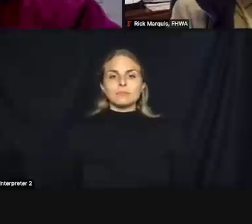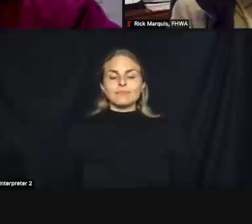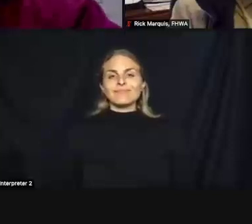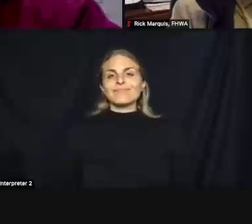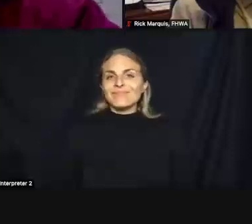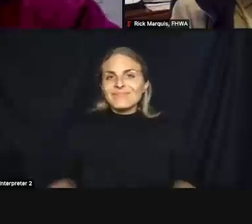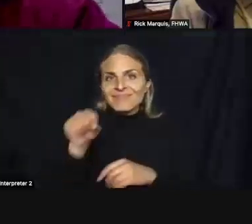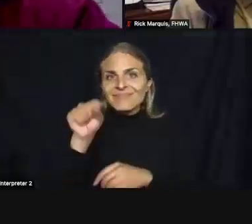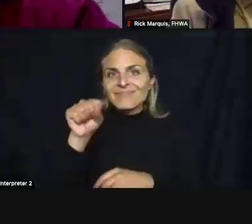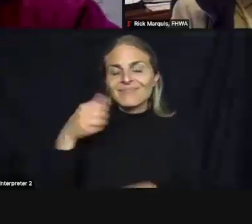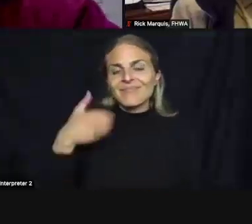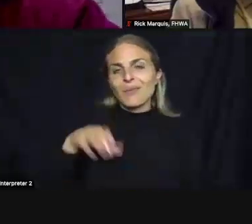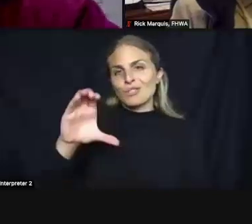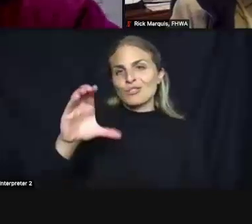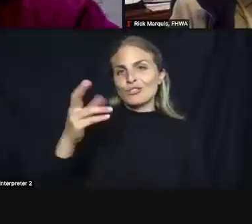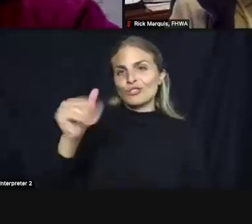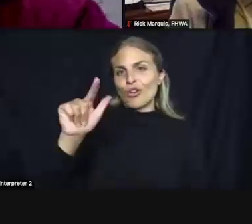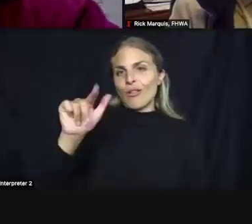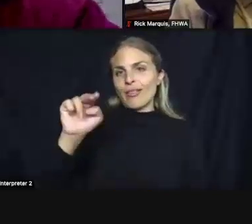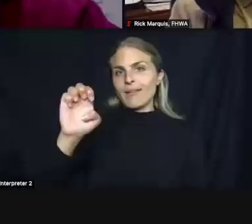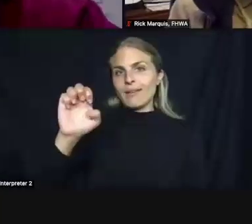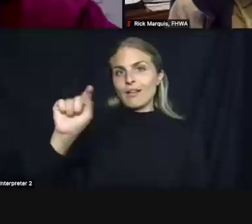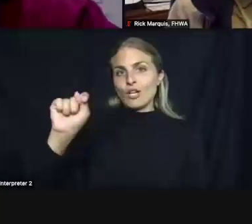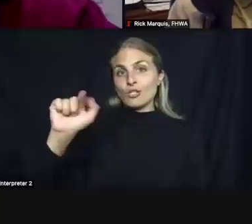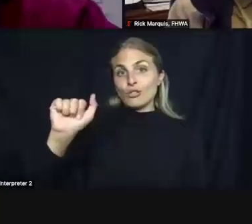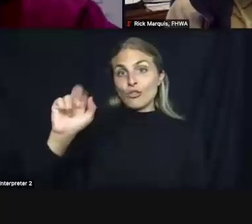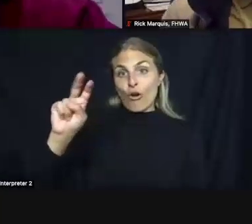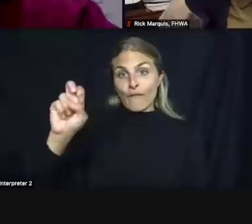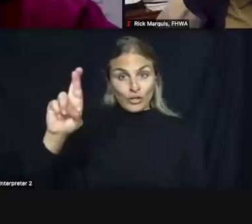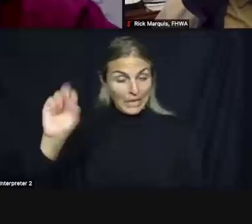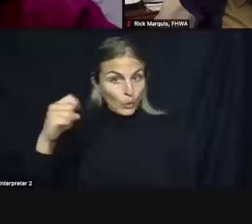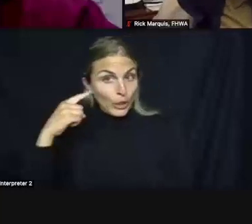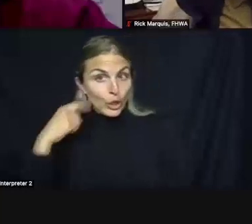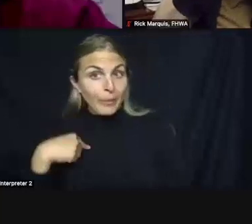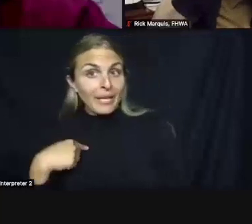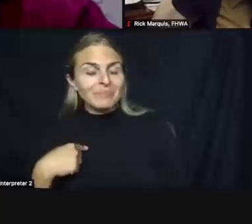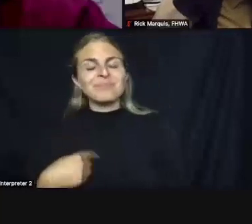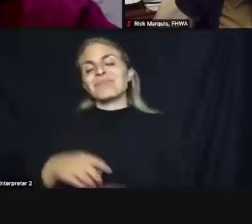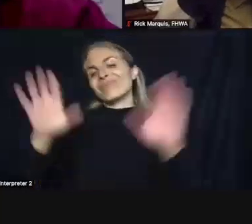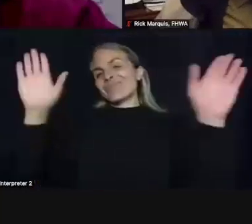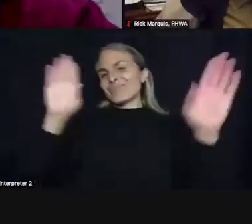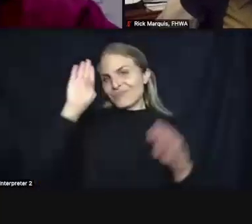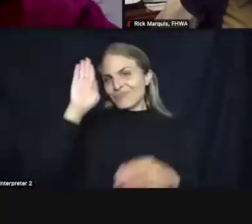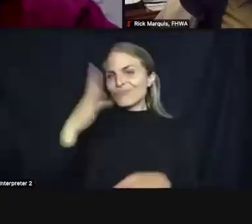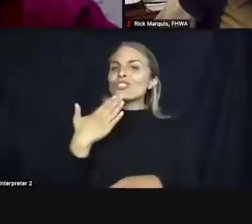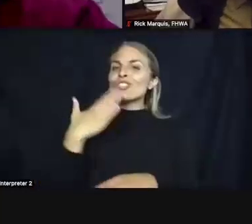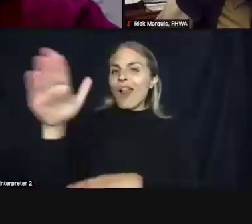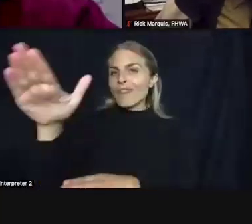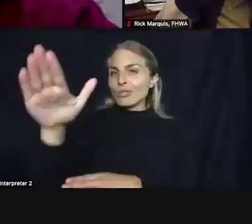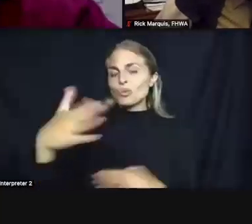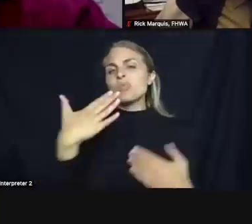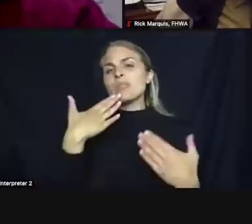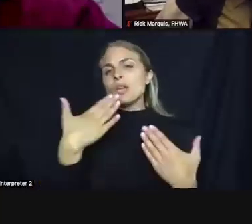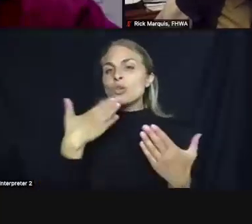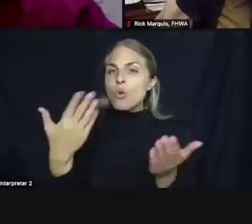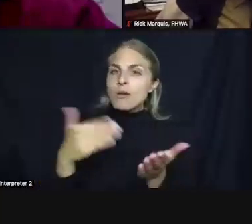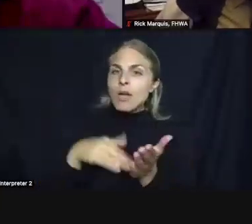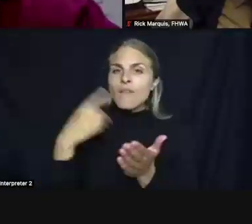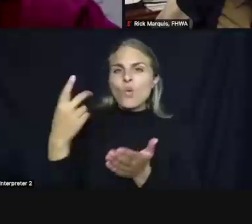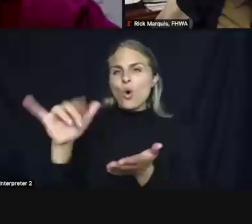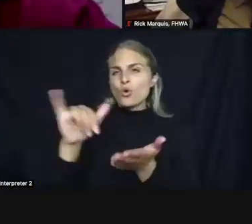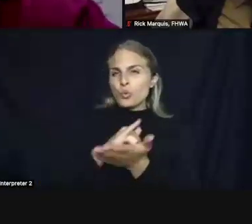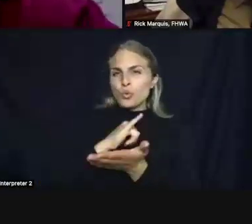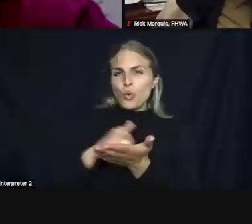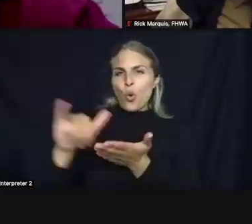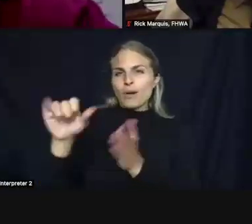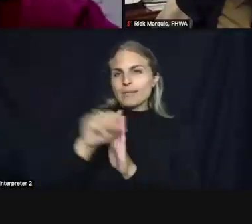Yes, this is Charlene Tarver. Can you hear me? Hola, yo soy Charlene Tarver. ¿Me escuchan? Sí. Buenas tardes y gracias otra